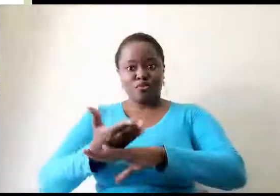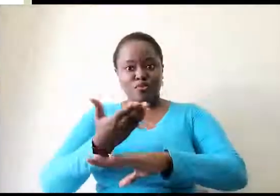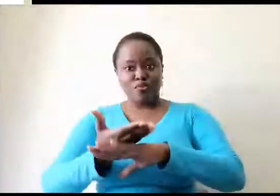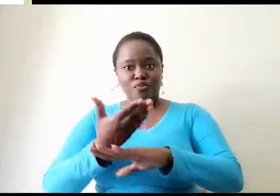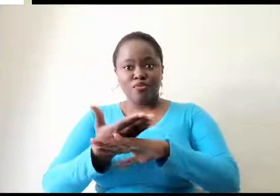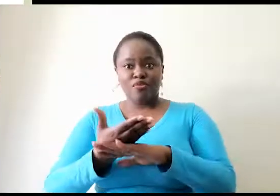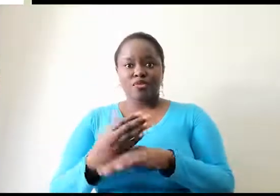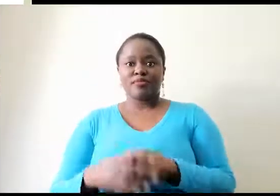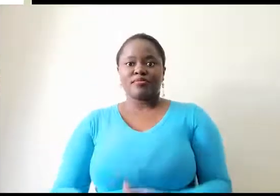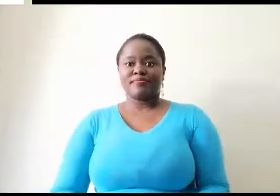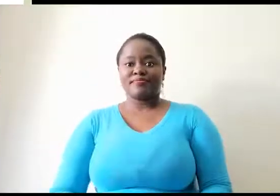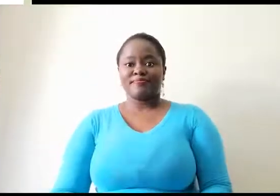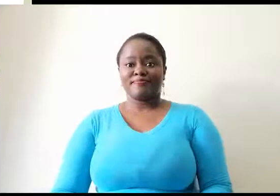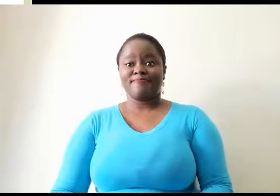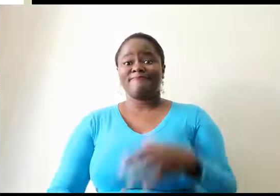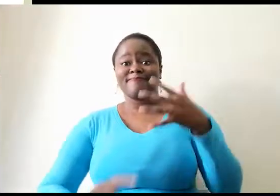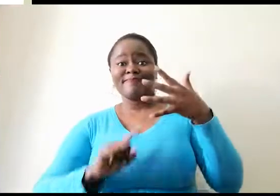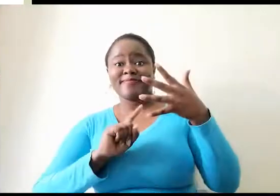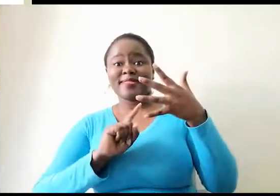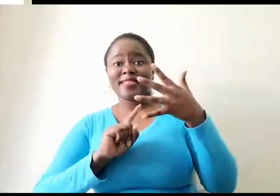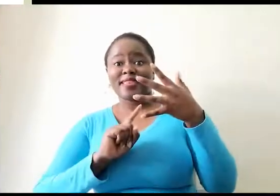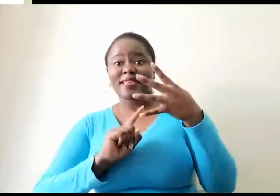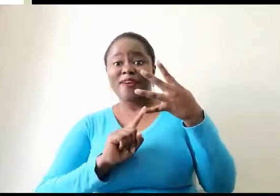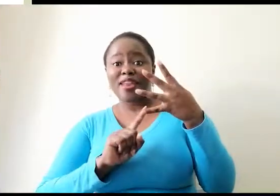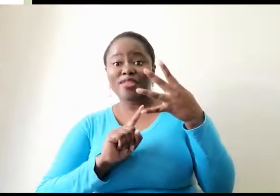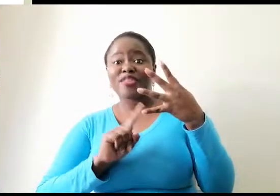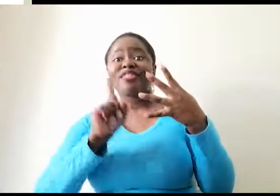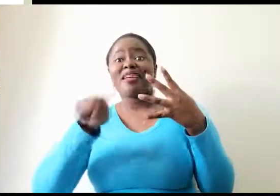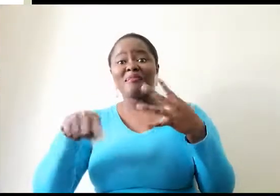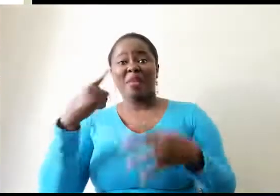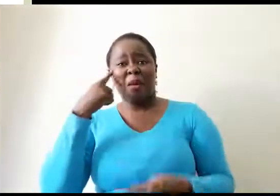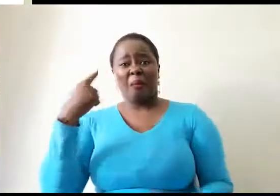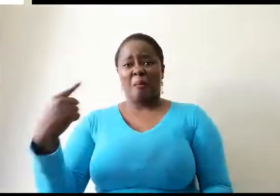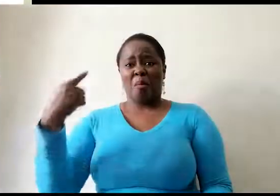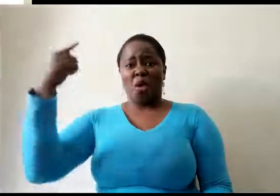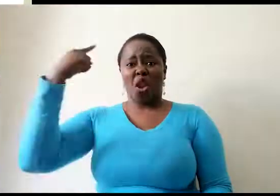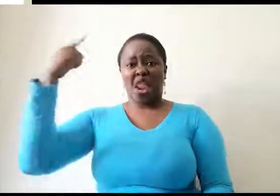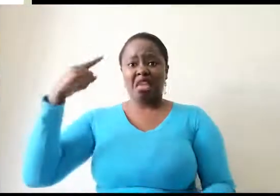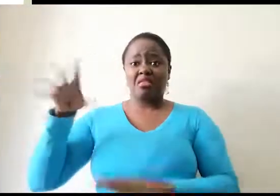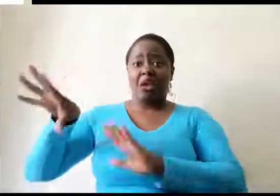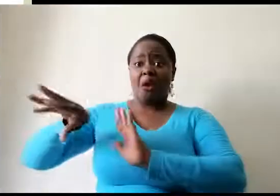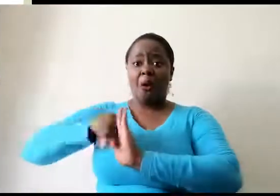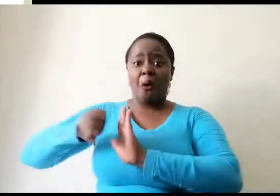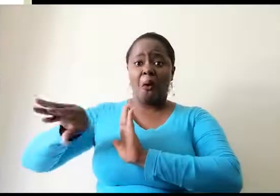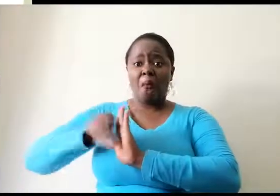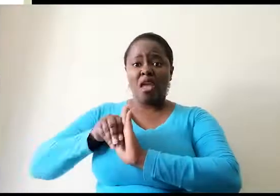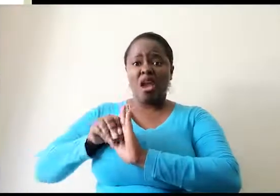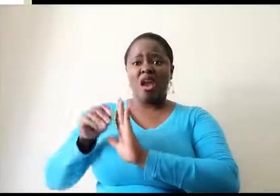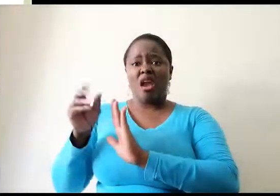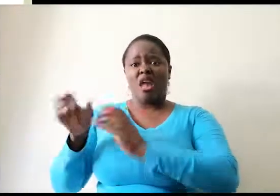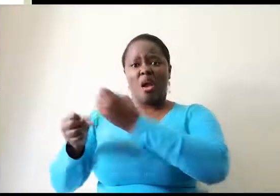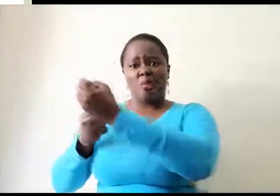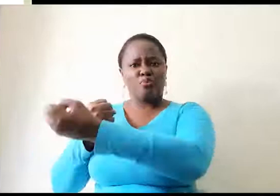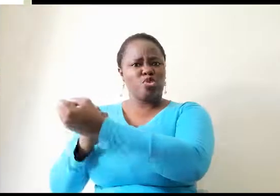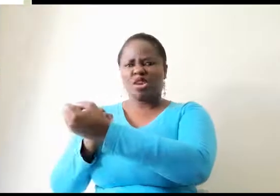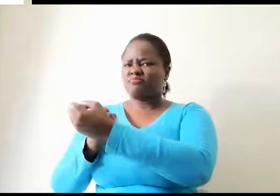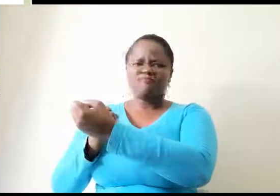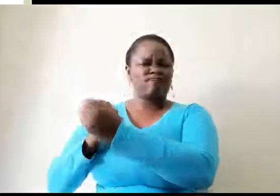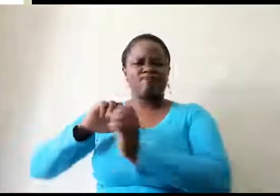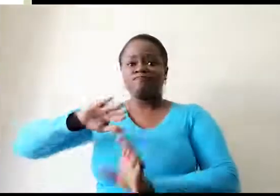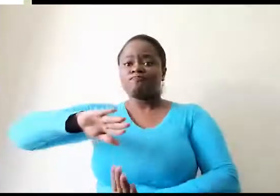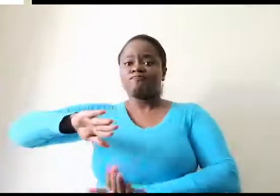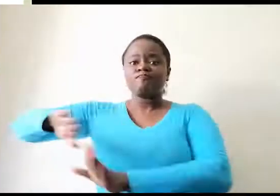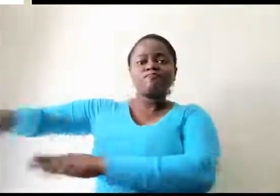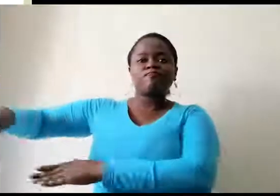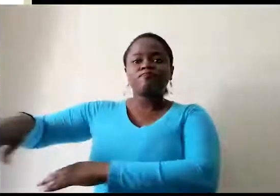La siguiente razón es porque Epicuro es apolítico, es alejado de la política. Y por último, porque pues él